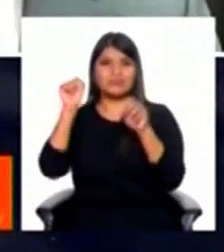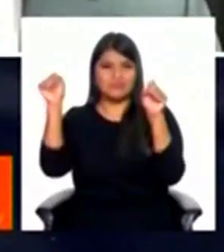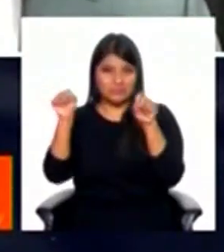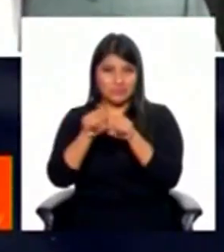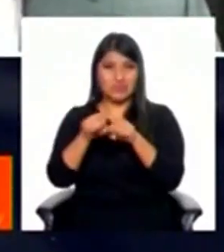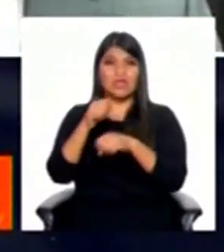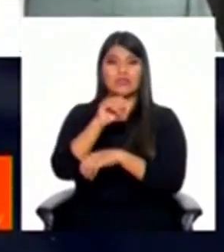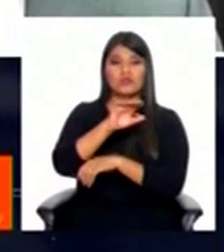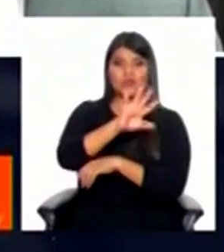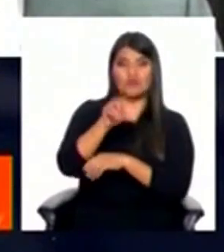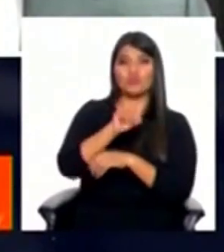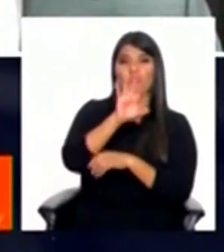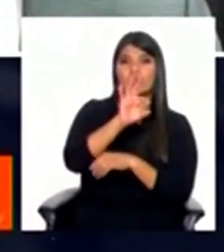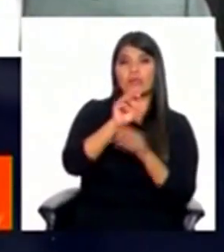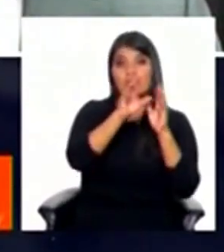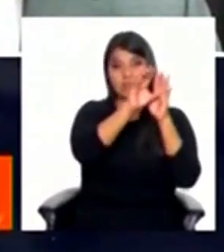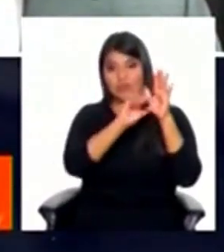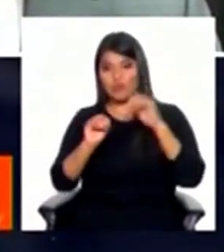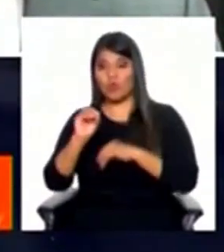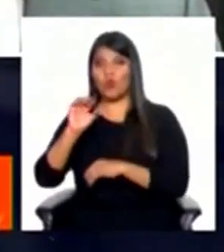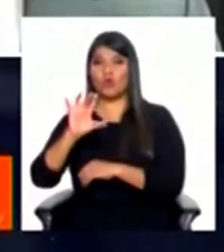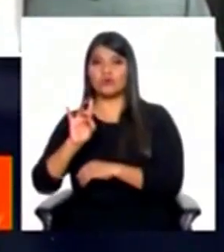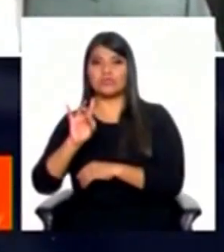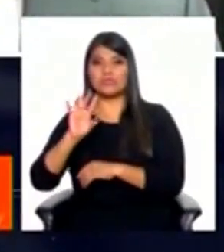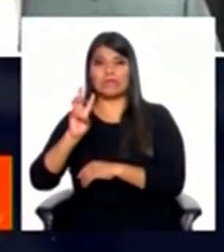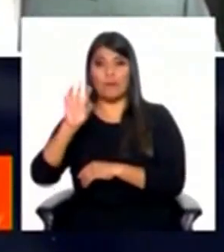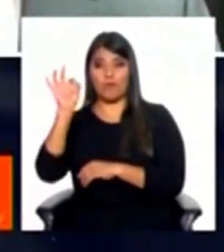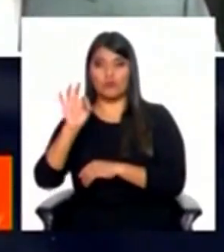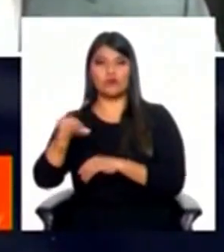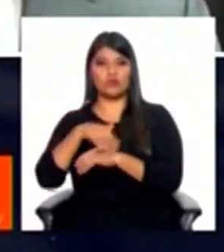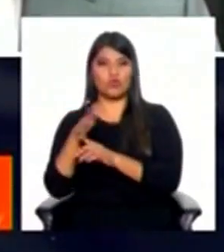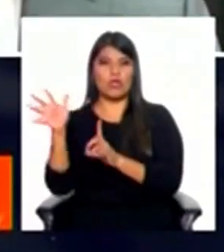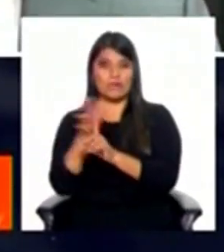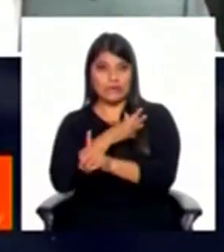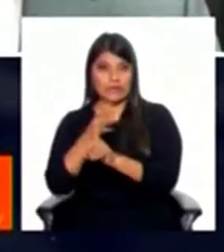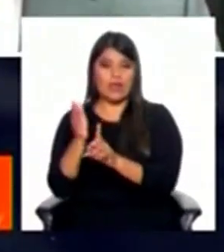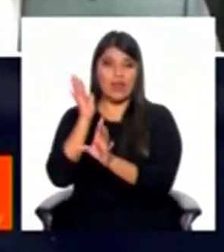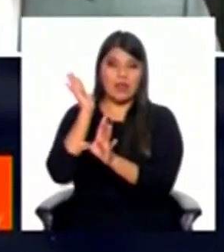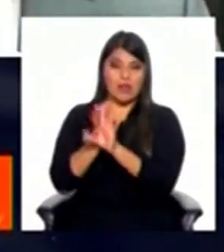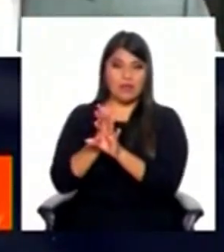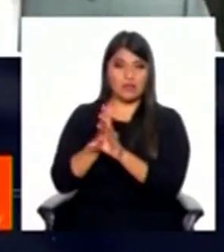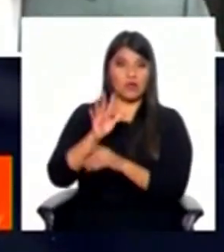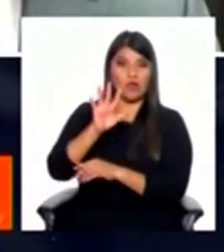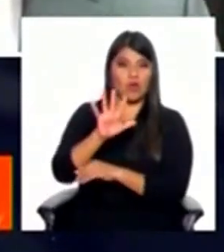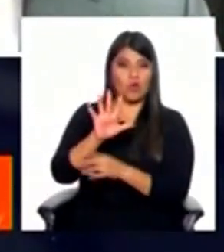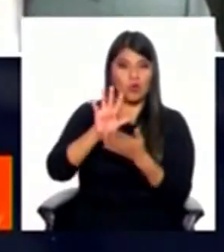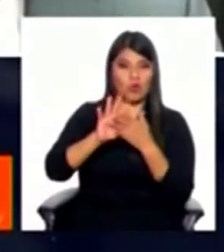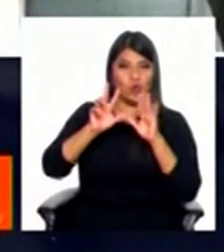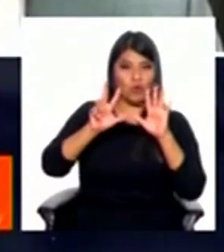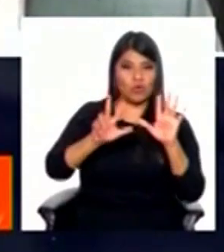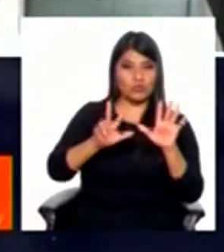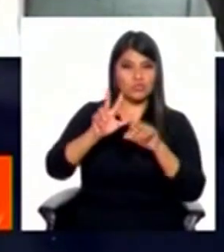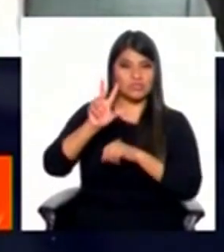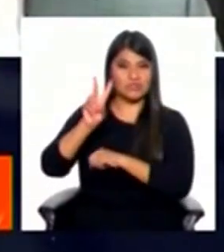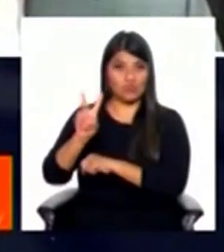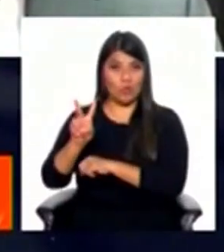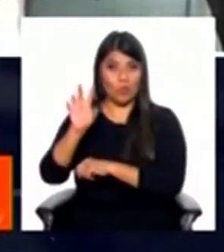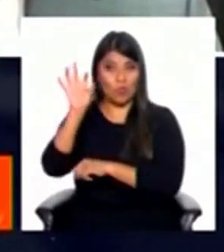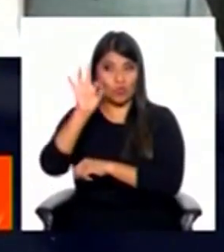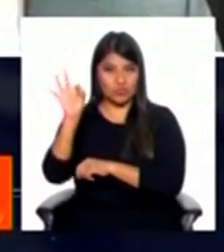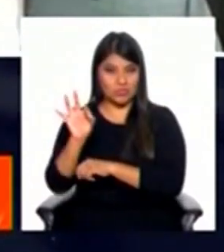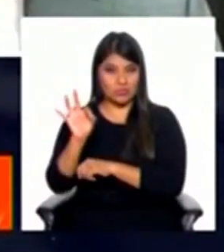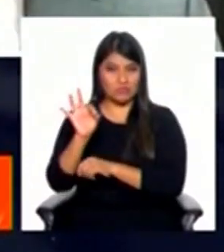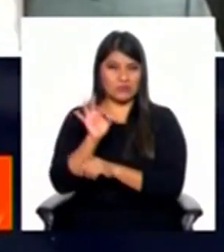82% corresponden a situaciones de violencia física y psicológica. El 82% de estos casos. Y más